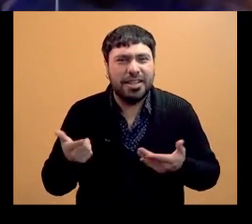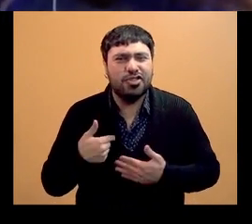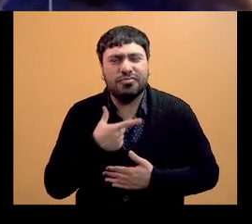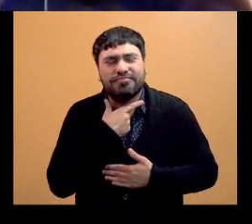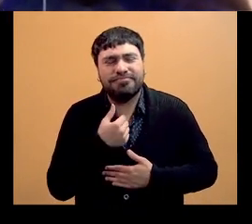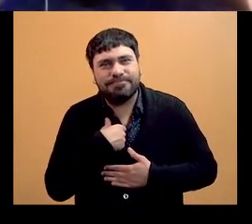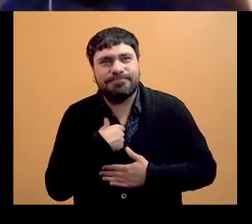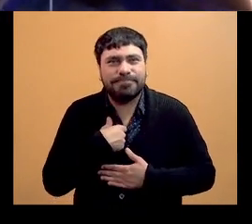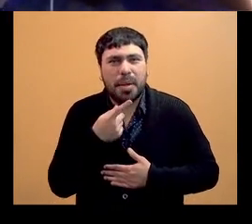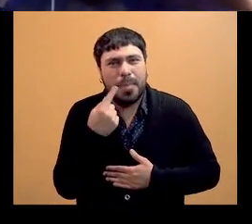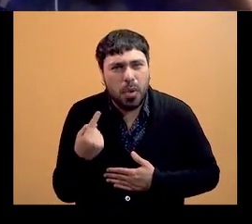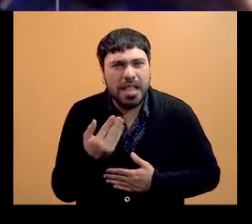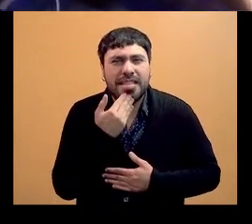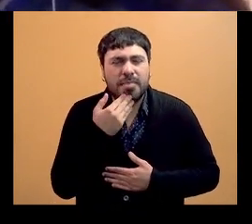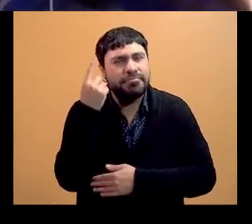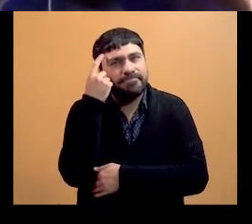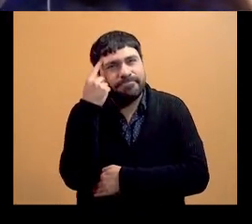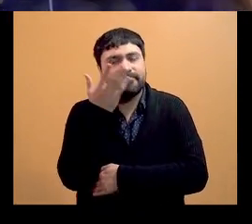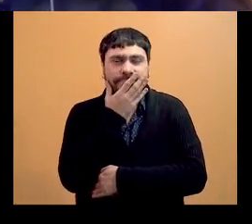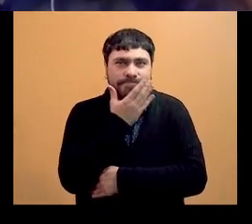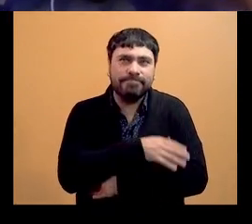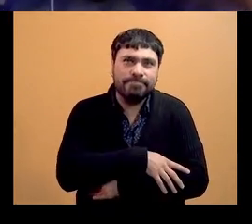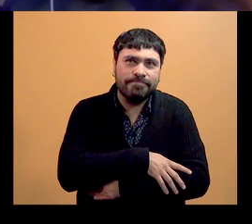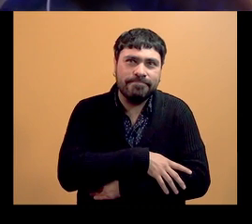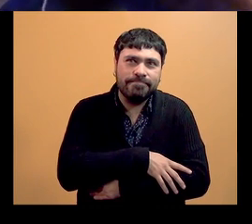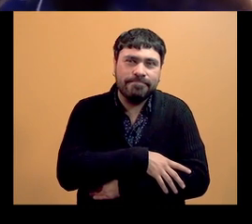tengo una reflexión y una pregunta.